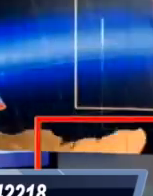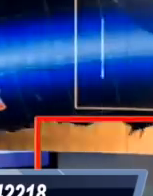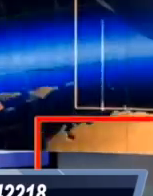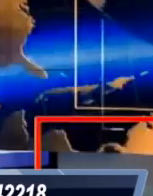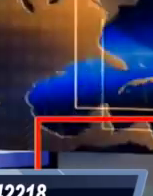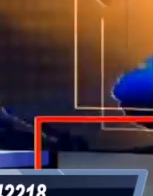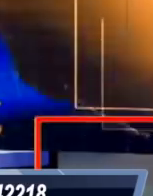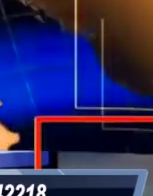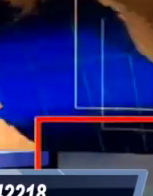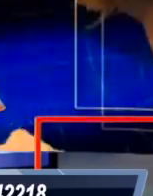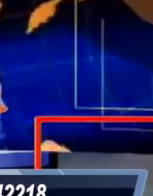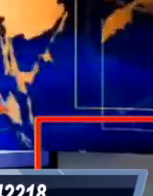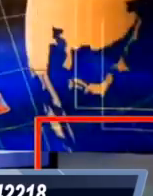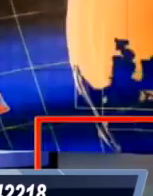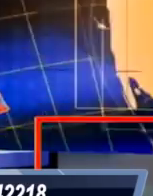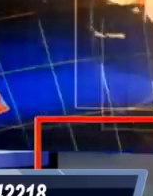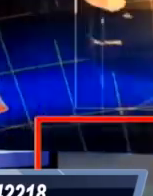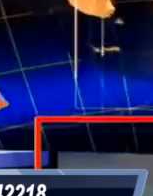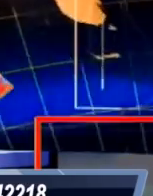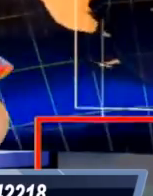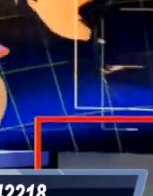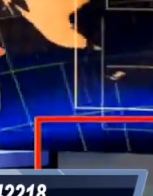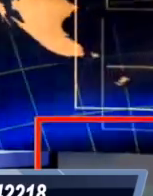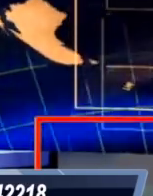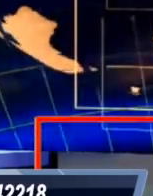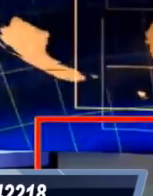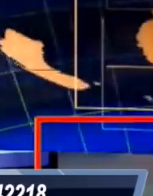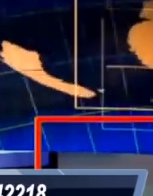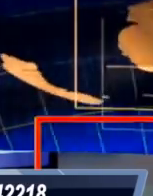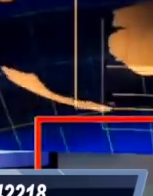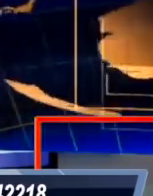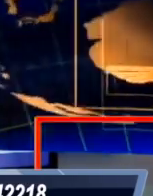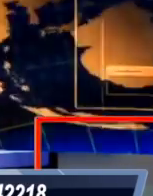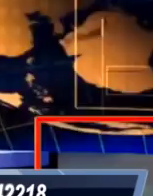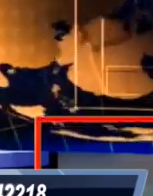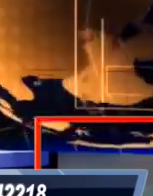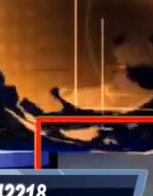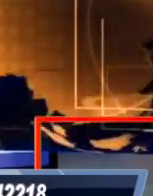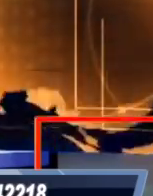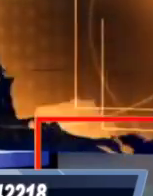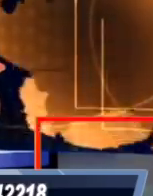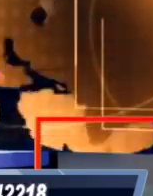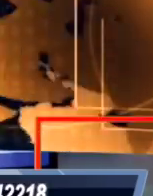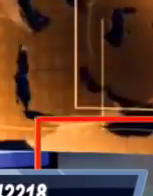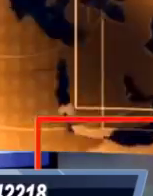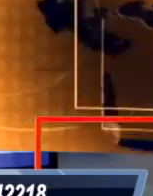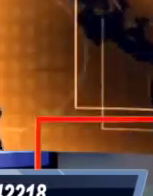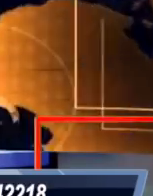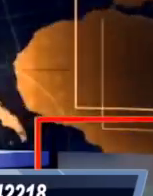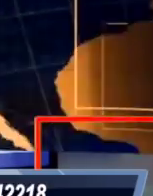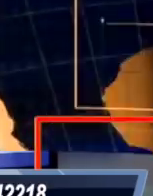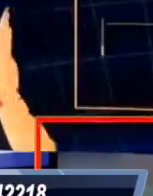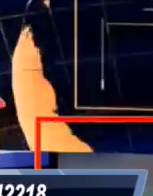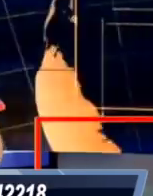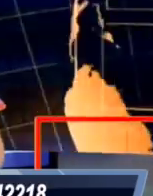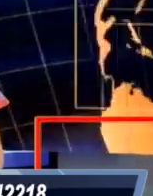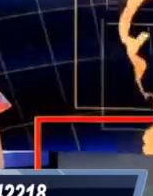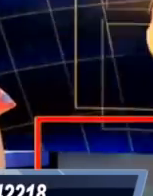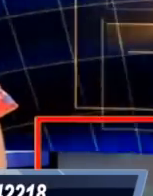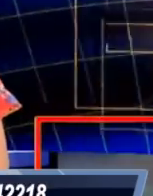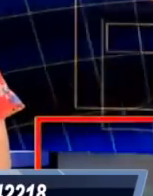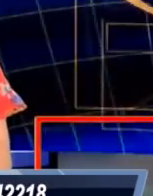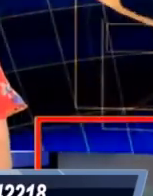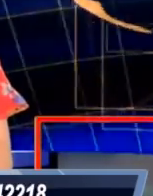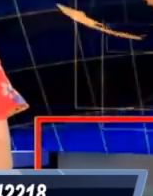y nos hagan llegar sus denuncias ciudadanas o nos compartan cualquier tipo de información que ustedes gusten que nosotros